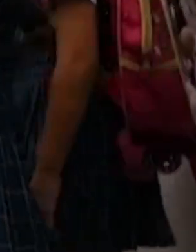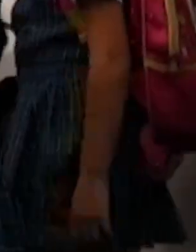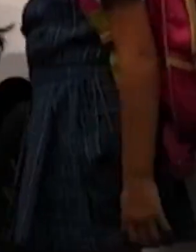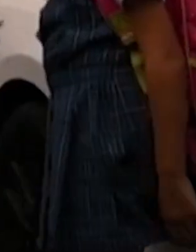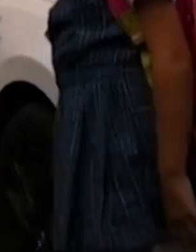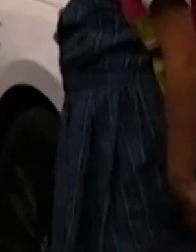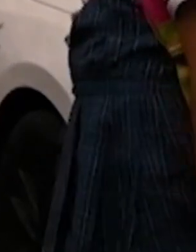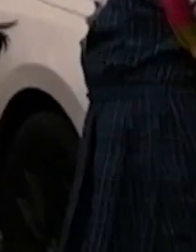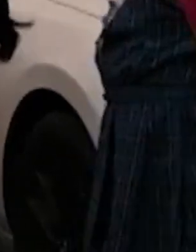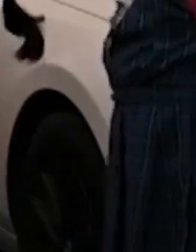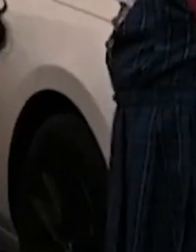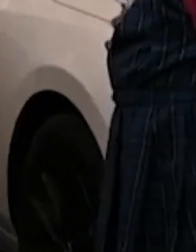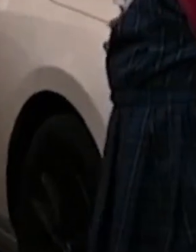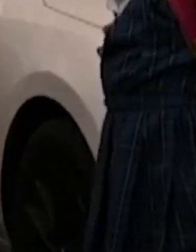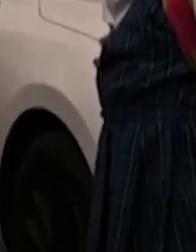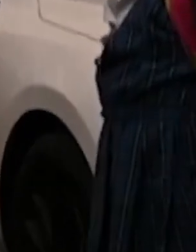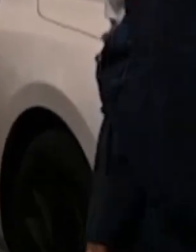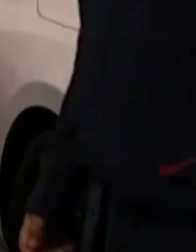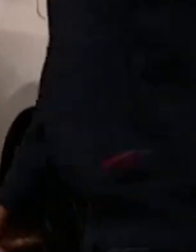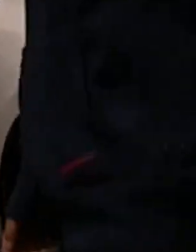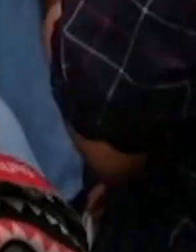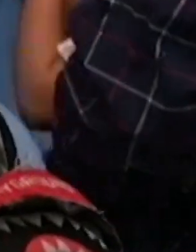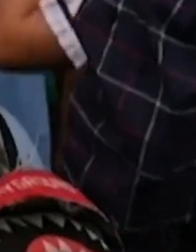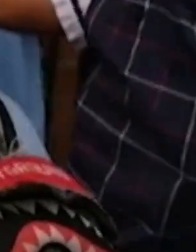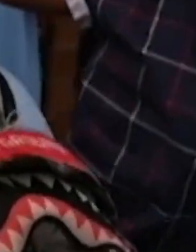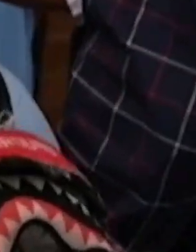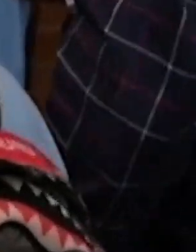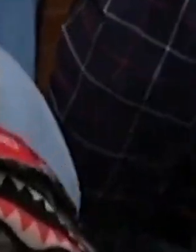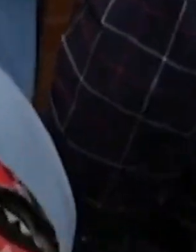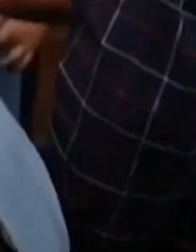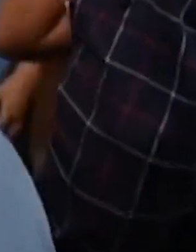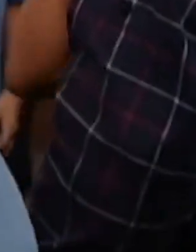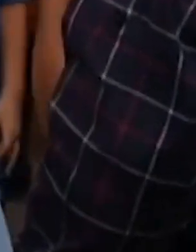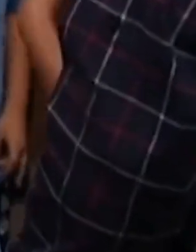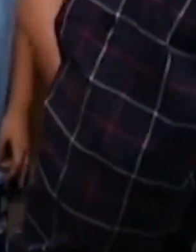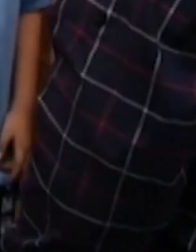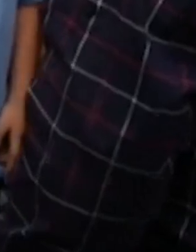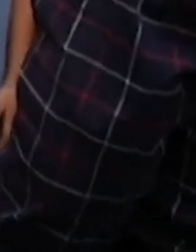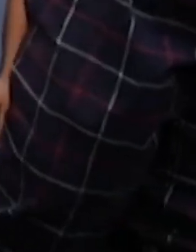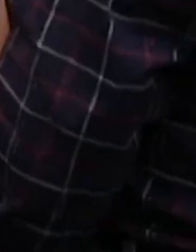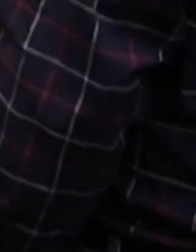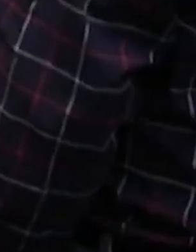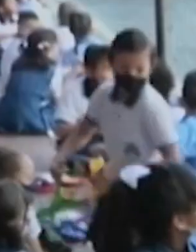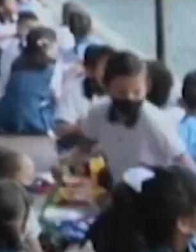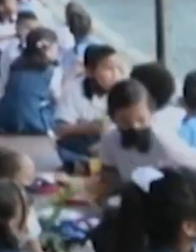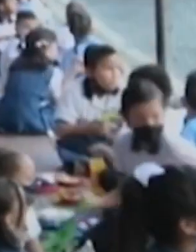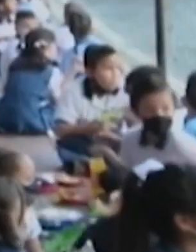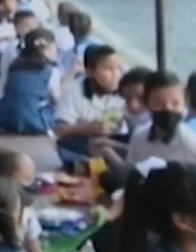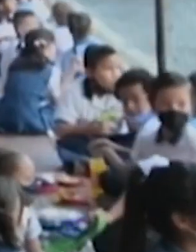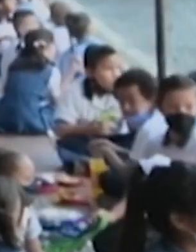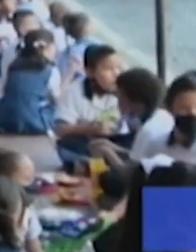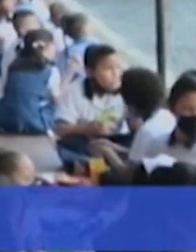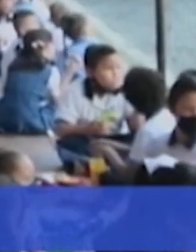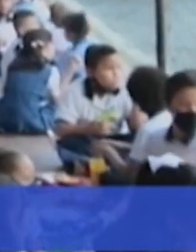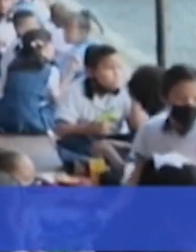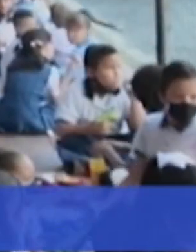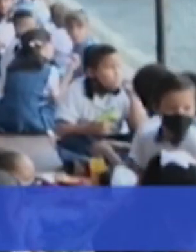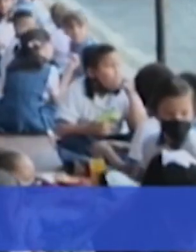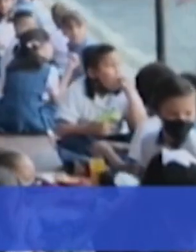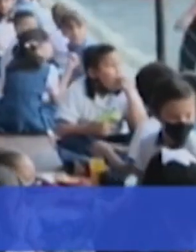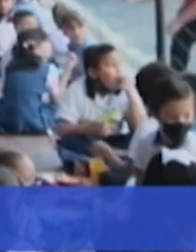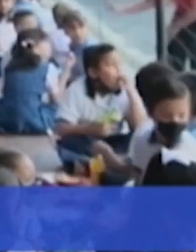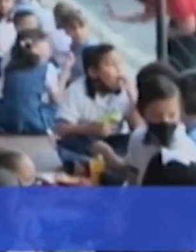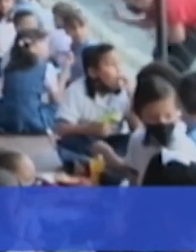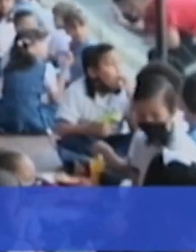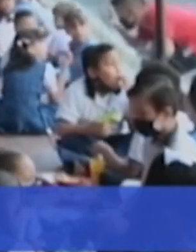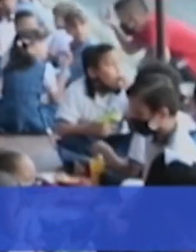clases presenciales desde el lunes en medio de una ola de contagios de COVID-19 por la variante Omicron. Esta mañana retornaron los estudiantes de